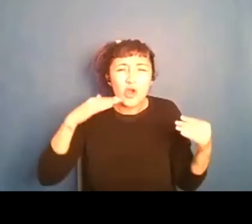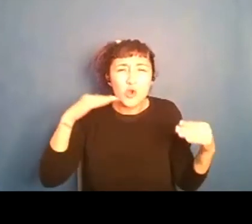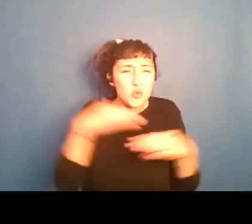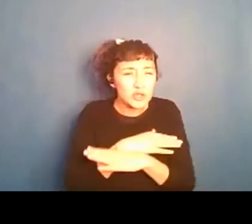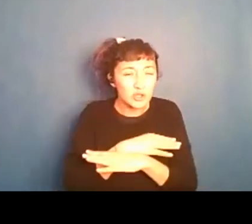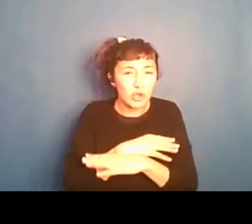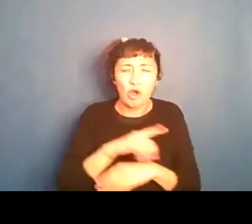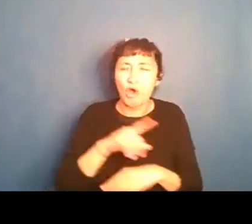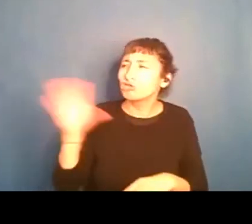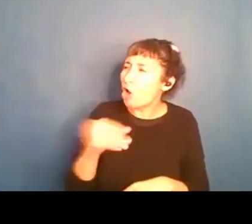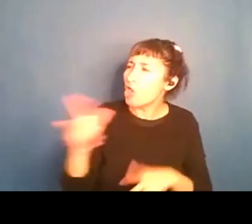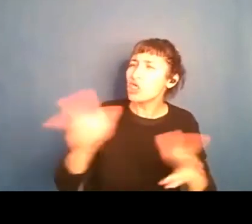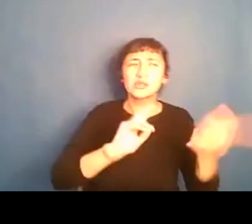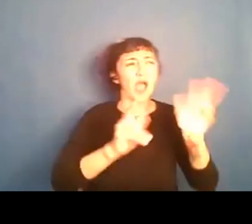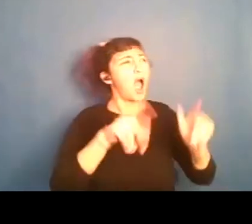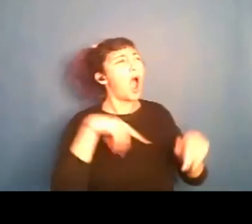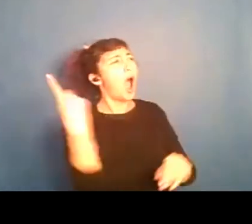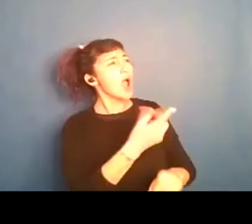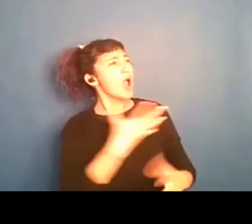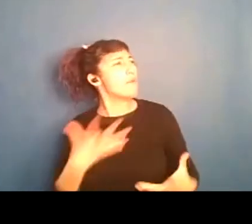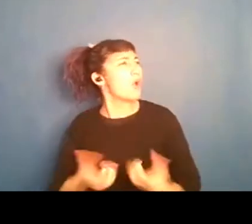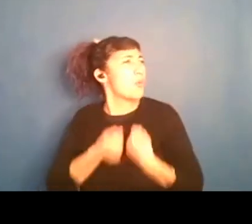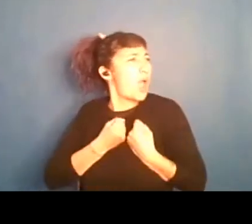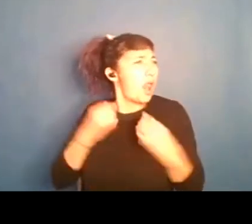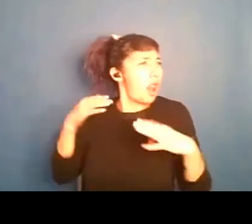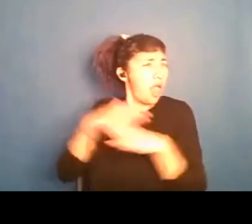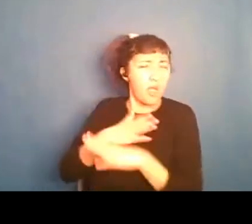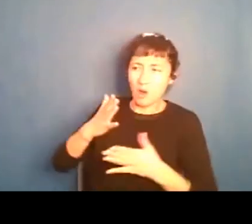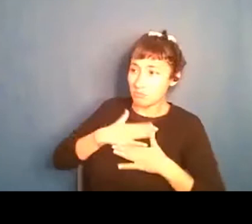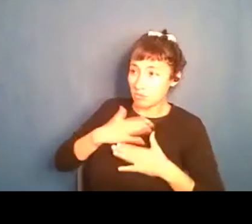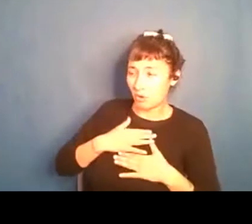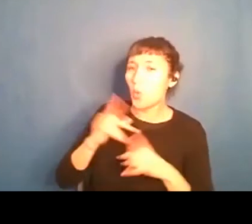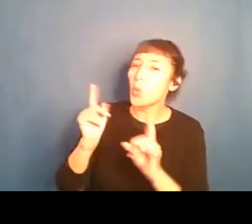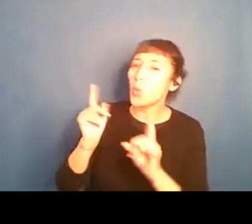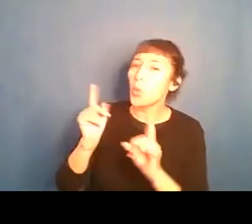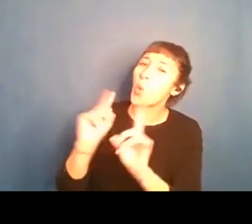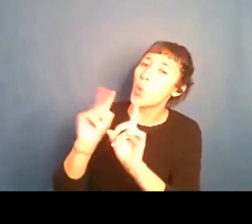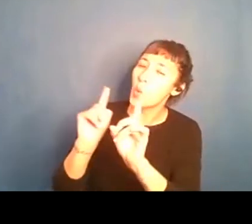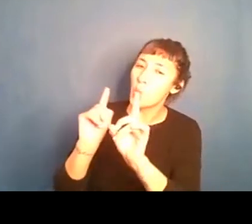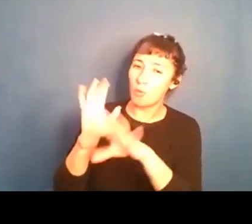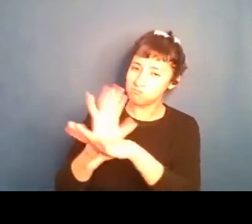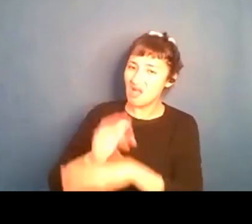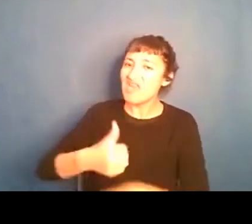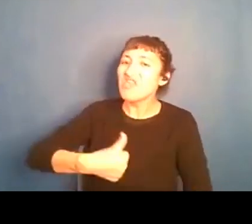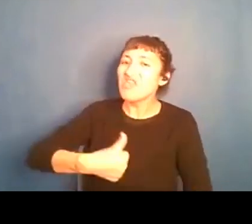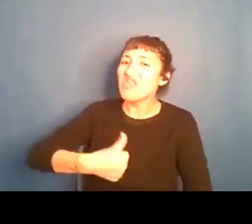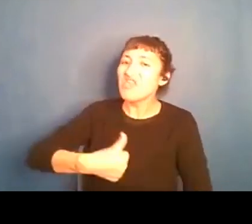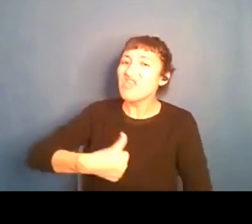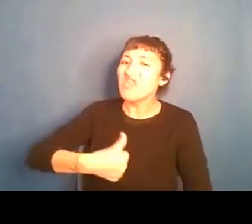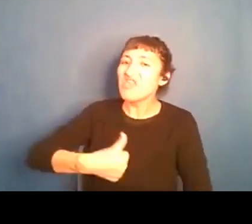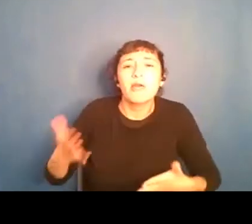queríamos apropiar, como que somos dueños de nuestra lengua. No, es una identidad que nos pertenece,